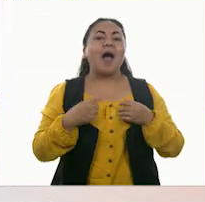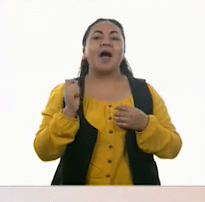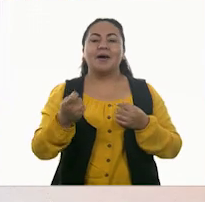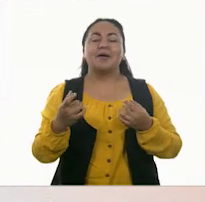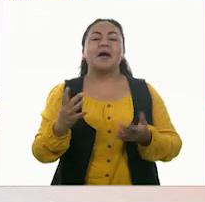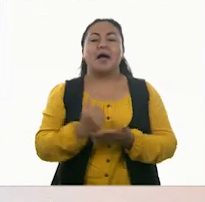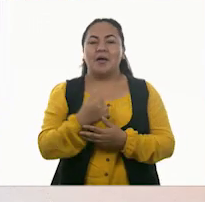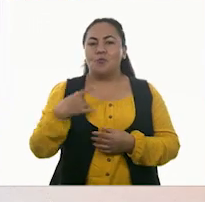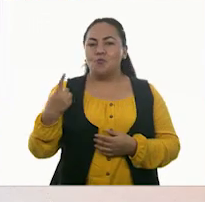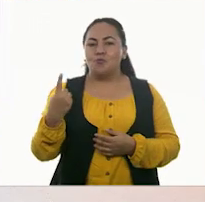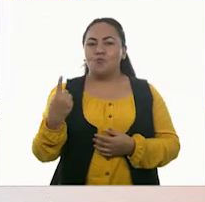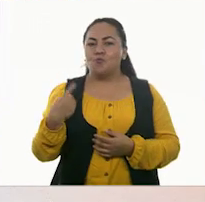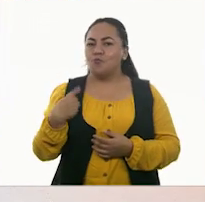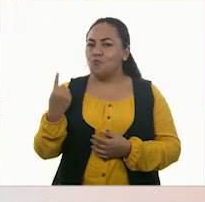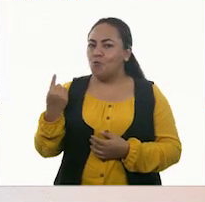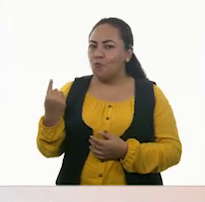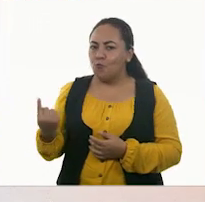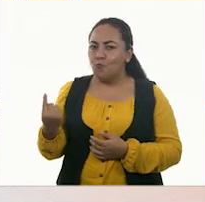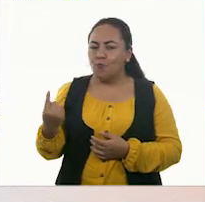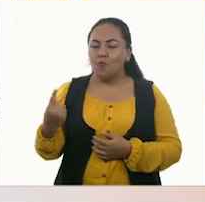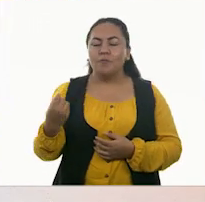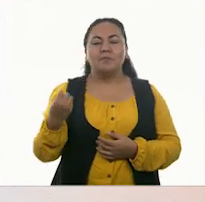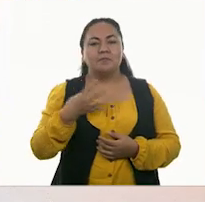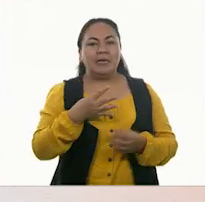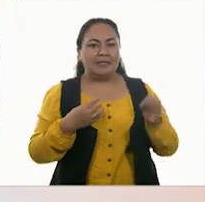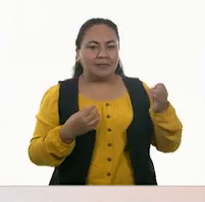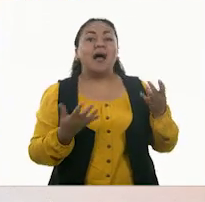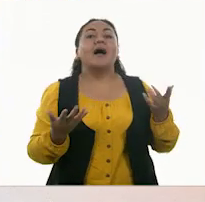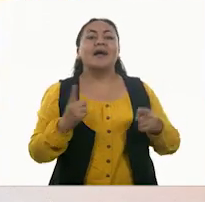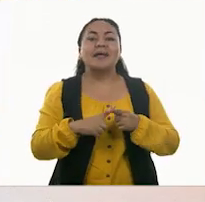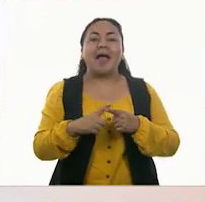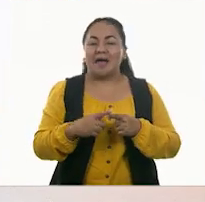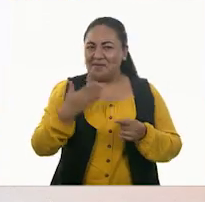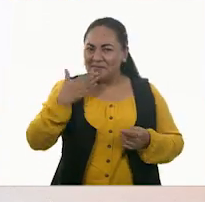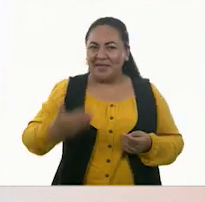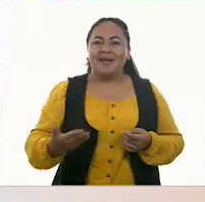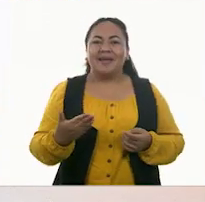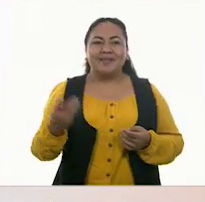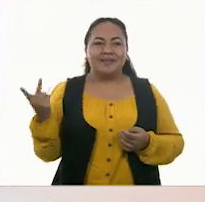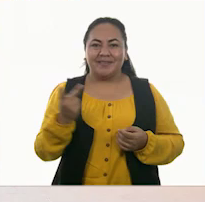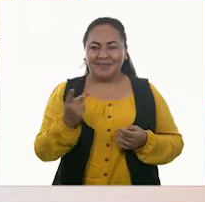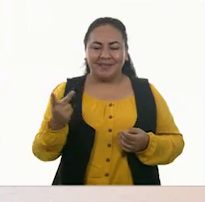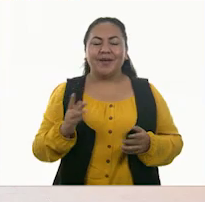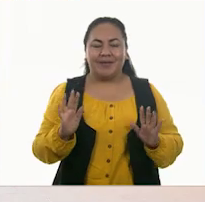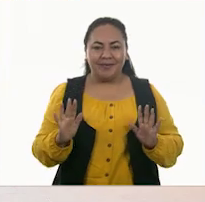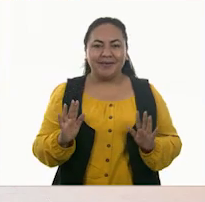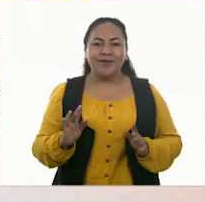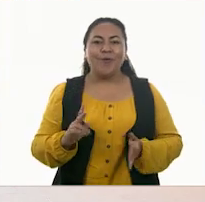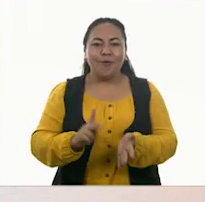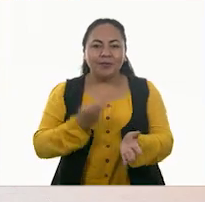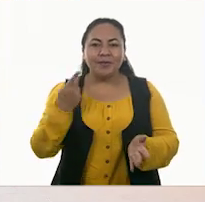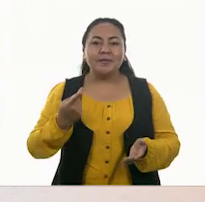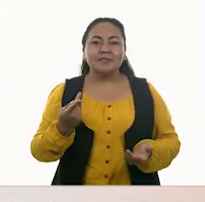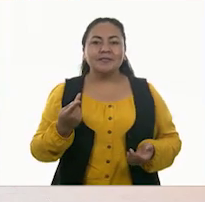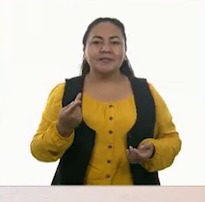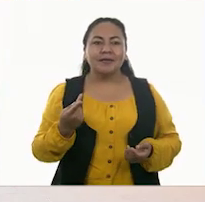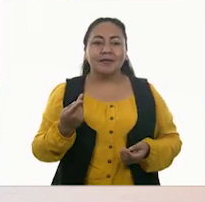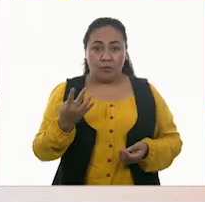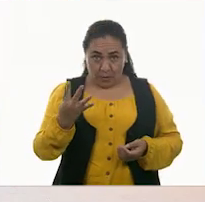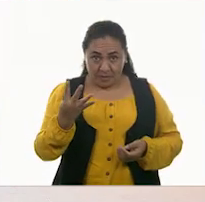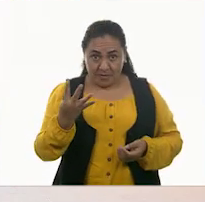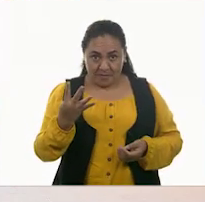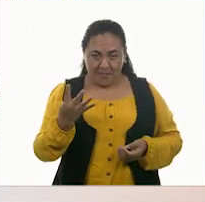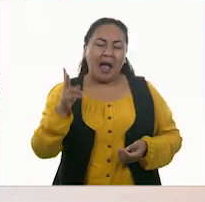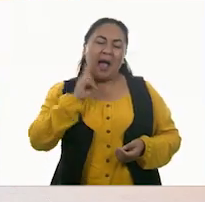Venga, 1. 1, 2, 3. Ahí está. Bien. Ahí está. Bien. Listos, otra vez. 4.